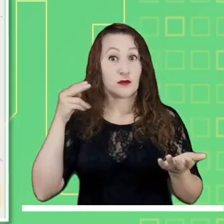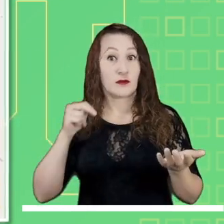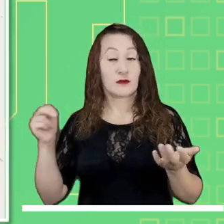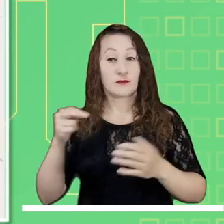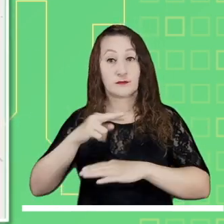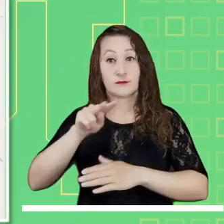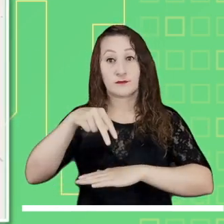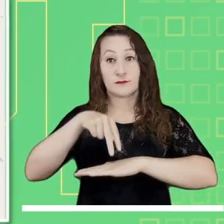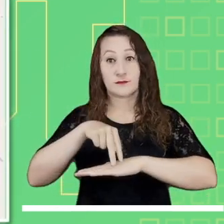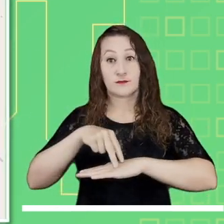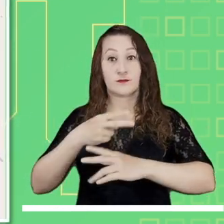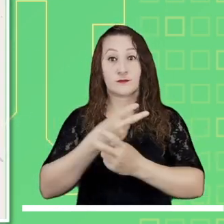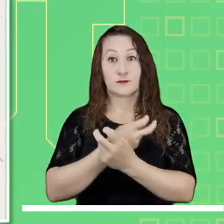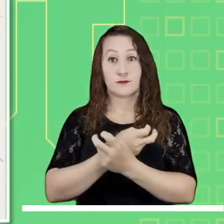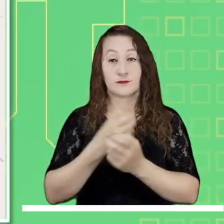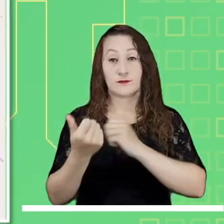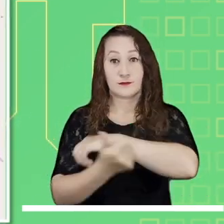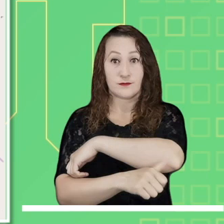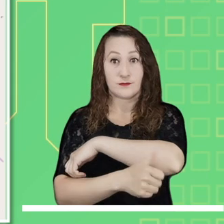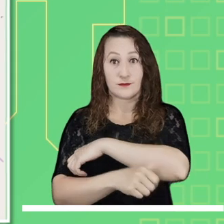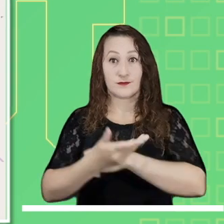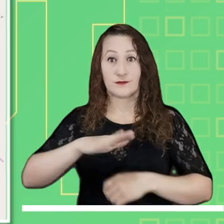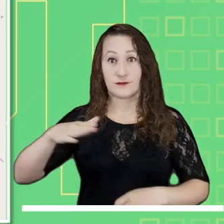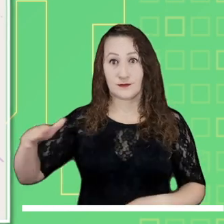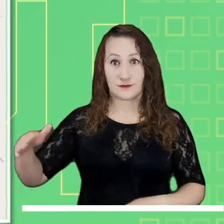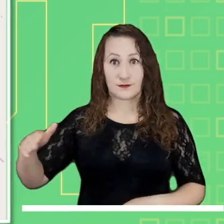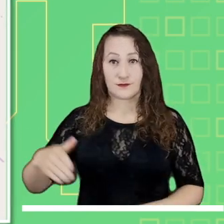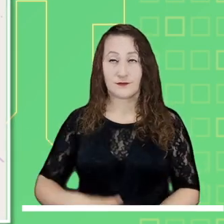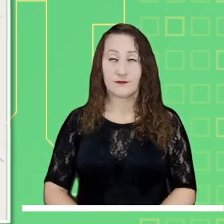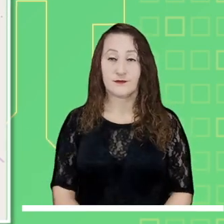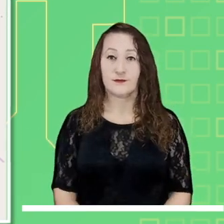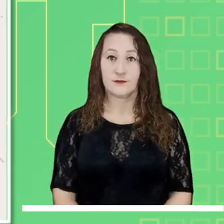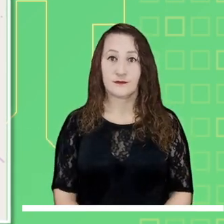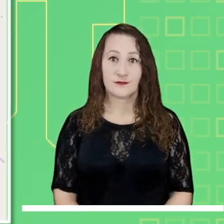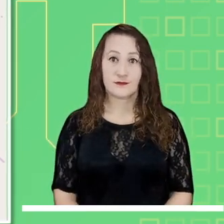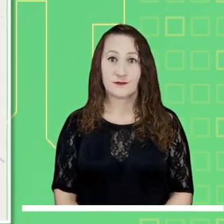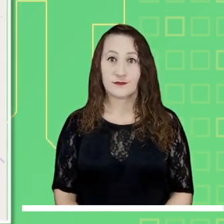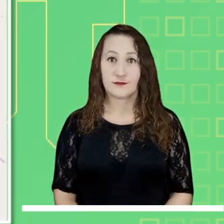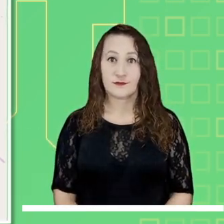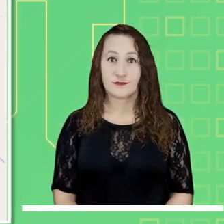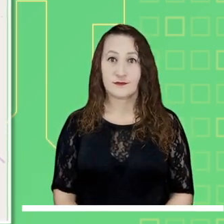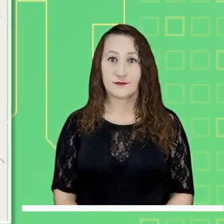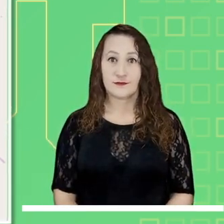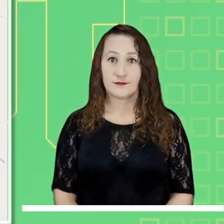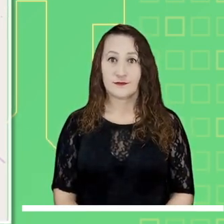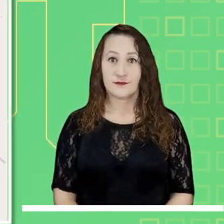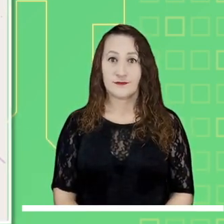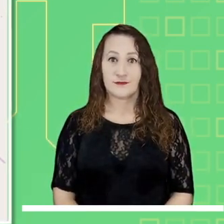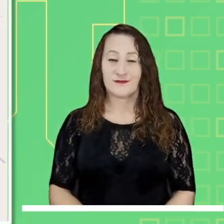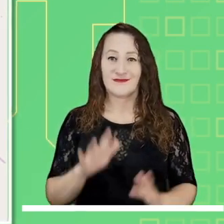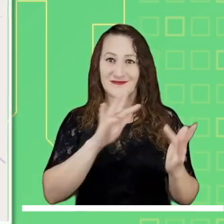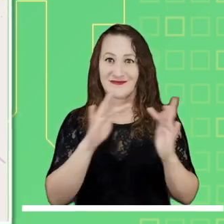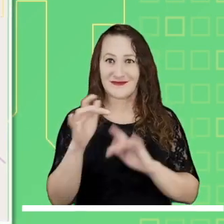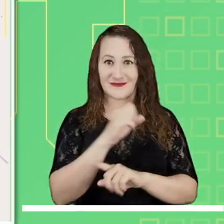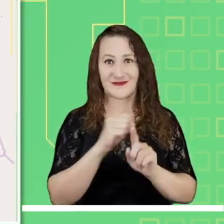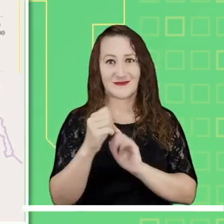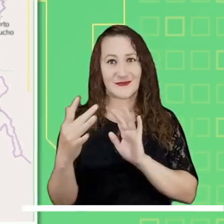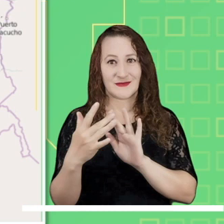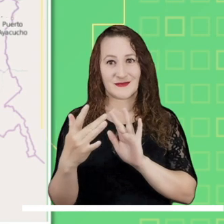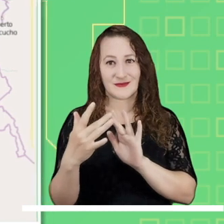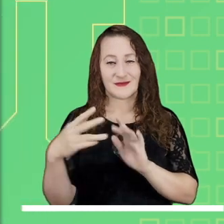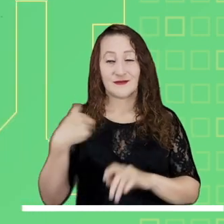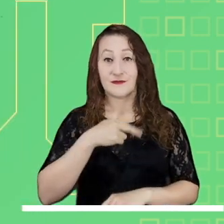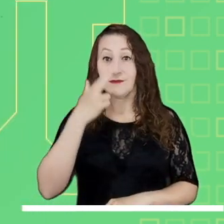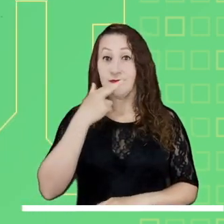Alerta roja por probabilidad de deslizamientos en los Santanderes, Nariño, Huila, Boyacá y Antioquia.